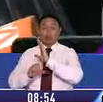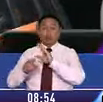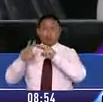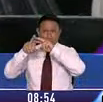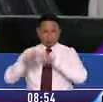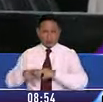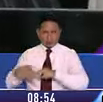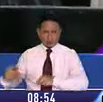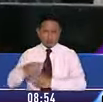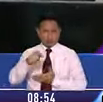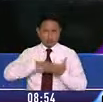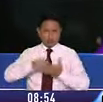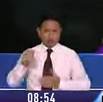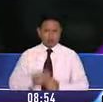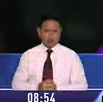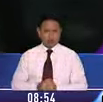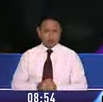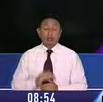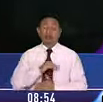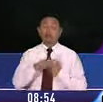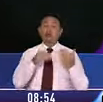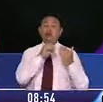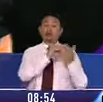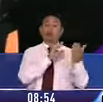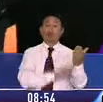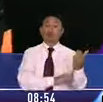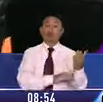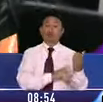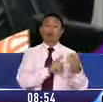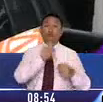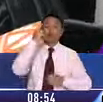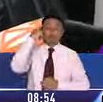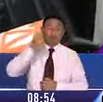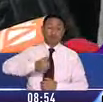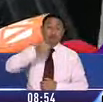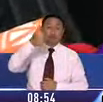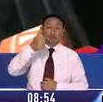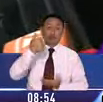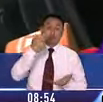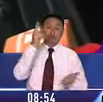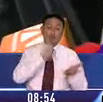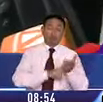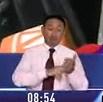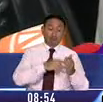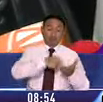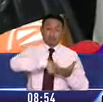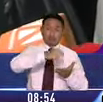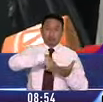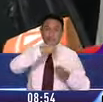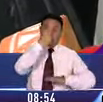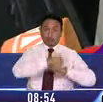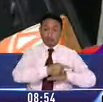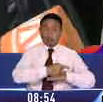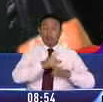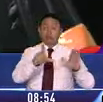darle viabilidad. Todo proyecto que remita el gobierno, que emita a través de decreto ley, tiene que